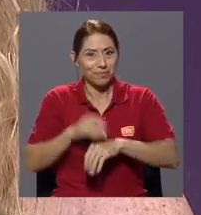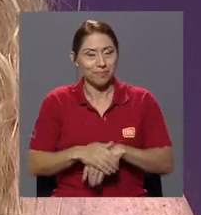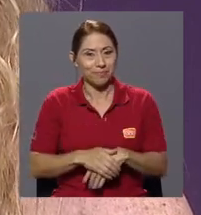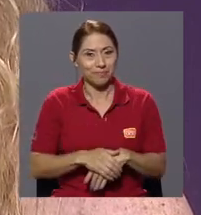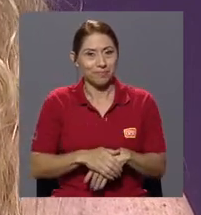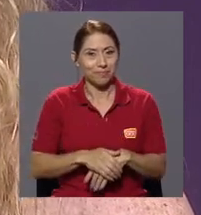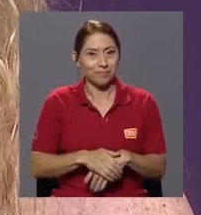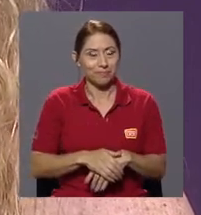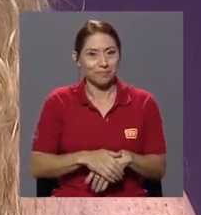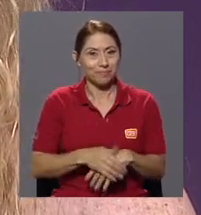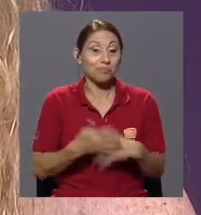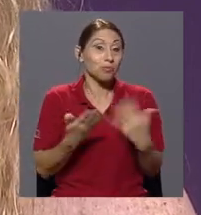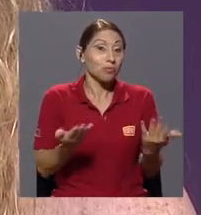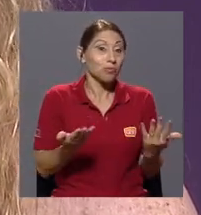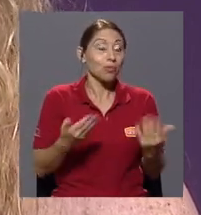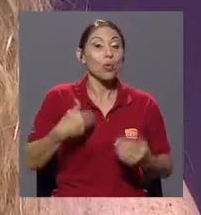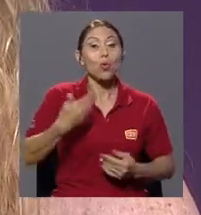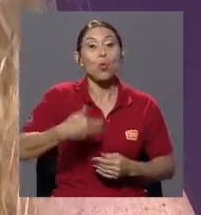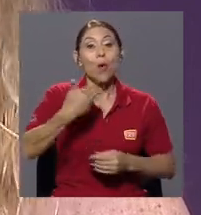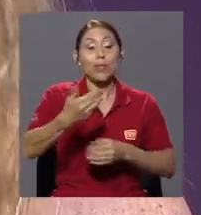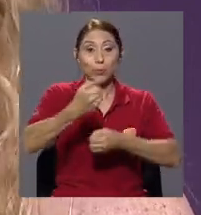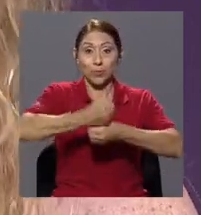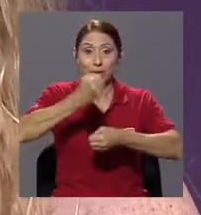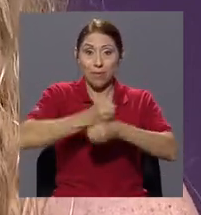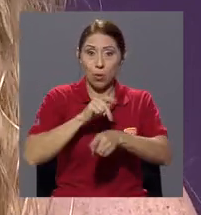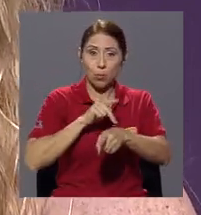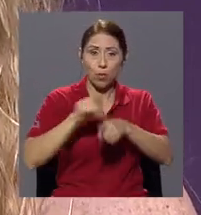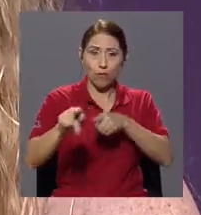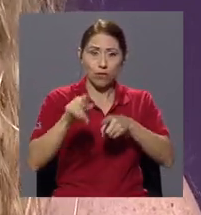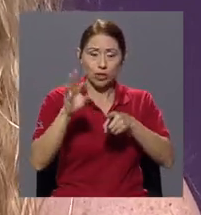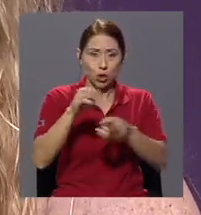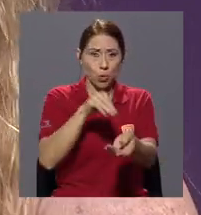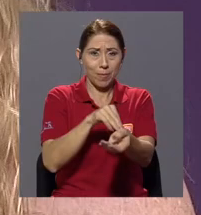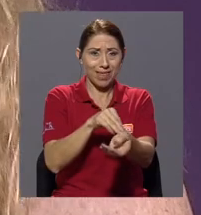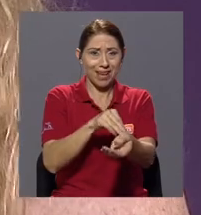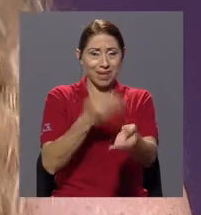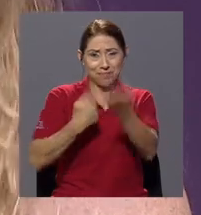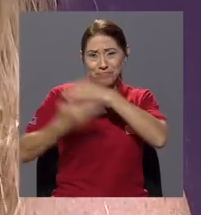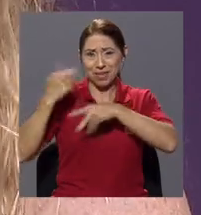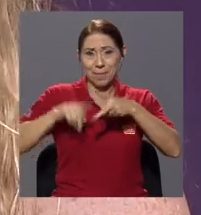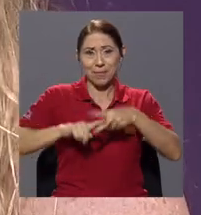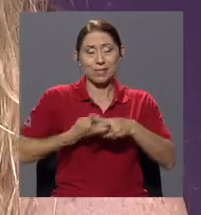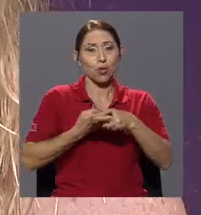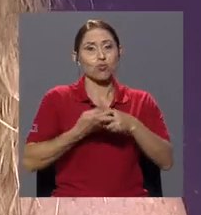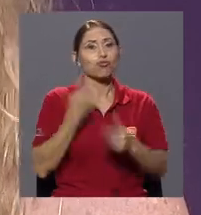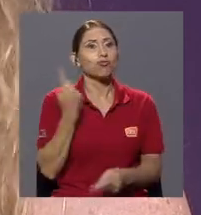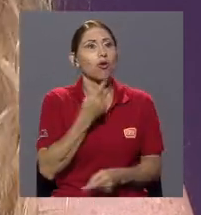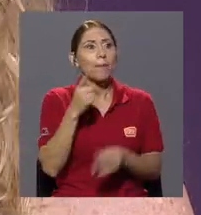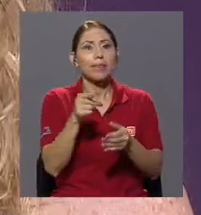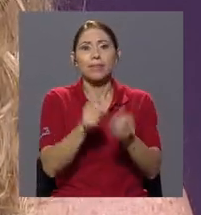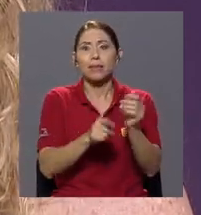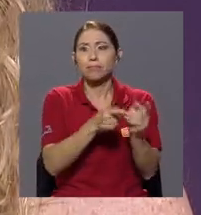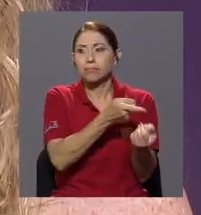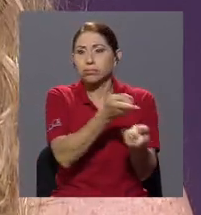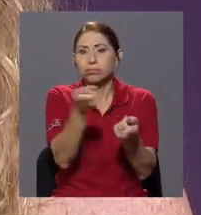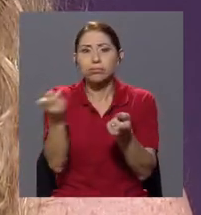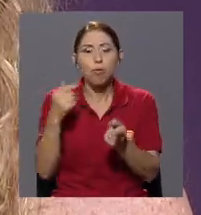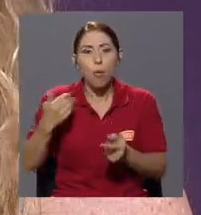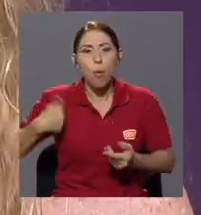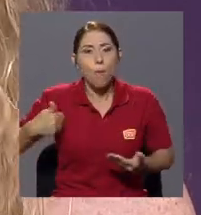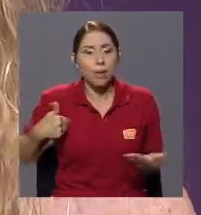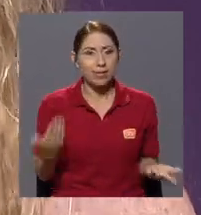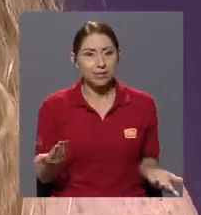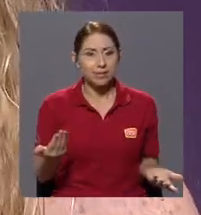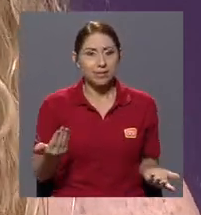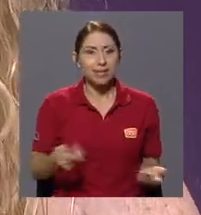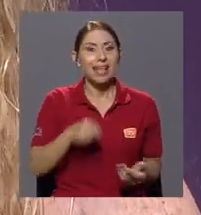cuando cuando la profesión médica empezó a puestos puros hombres y ese ella